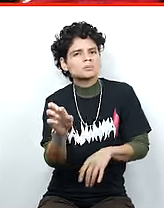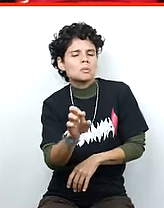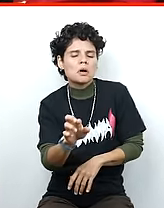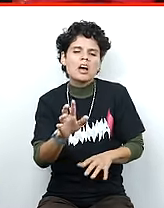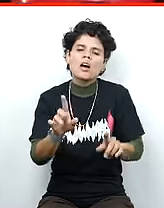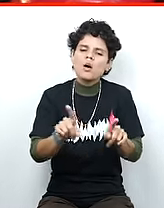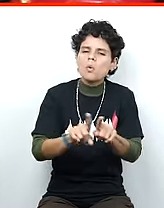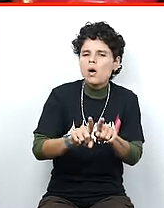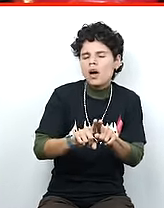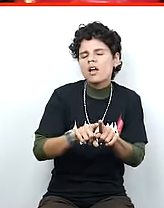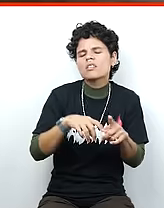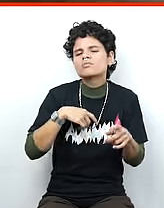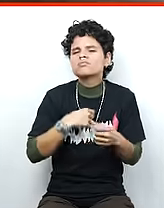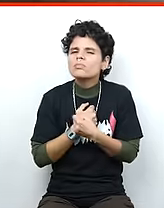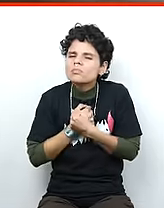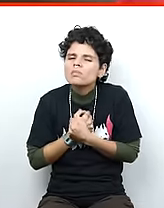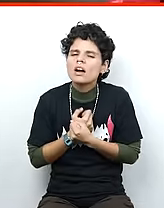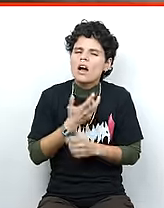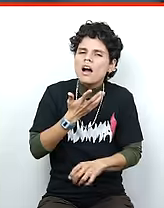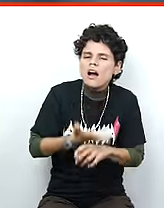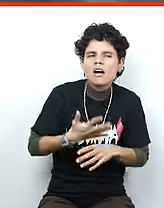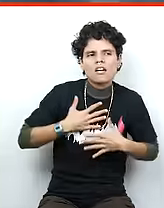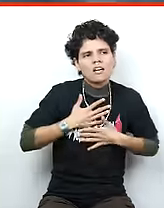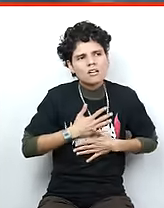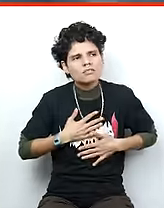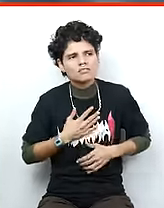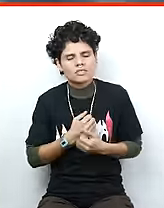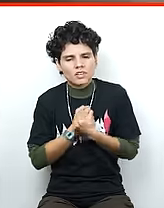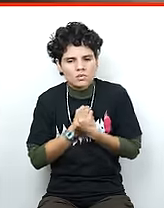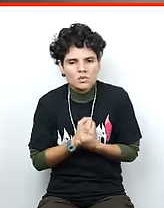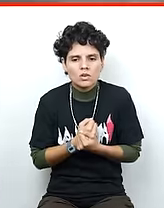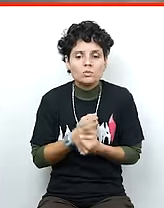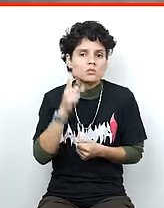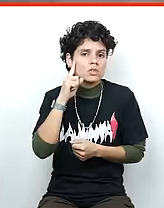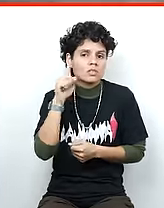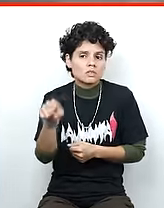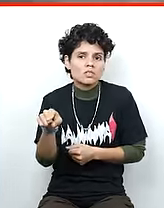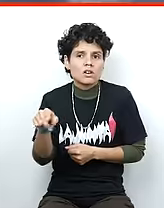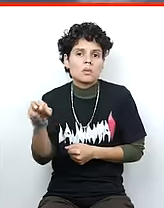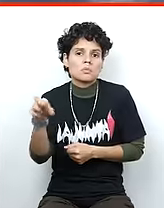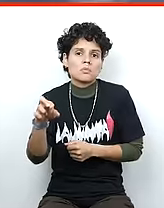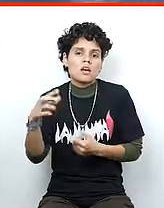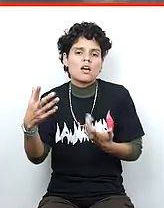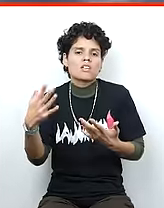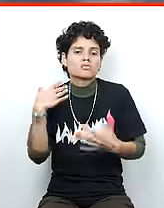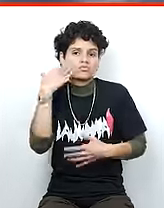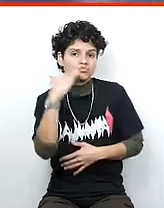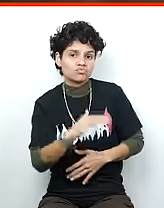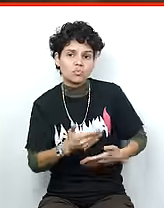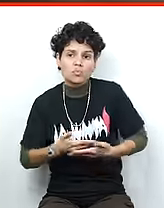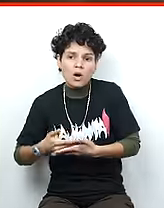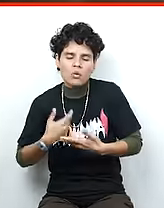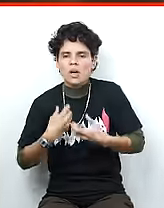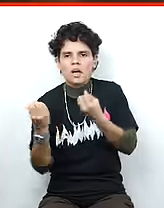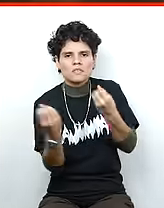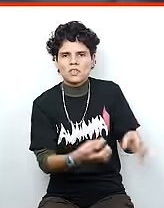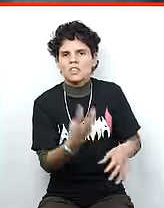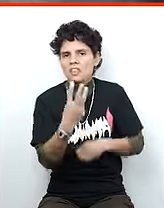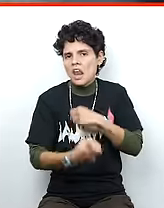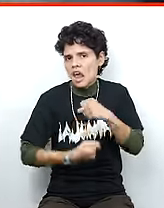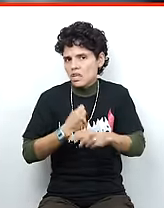el fondo igual lo quiero y todo, pero... ¿Te has reconciliado con esa historia? Sí, yo, sí. Yo. ¿Él te abandonó, chico? Sí, yo. ¿A los cuántos